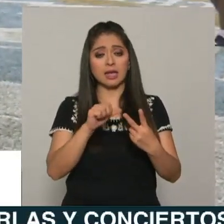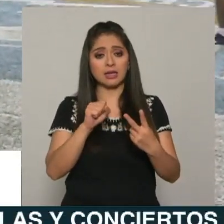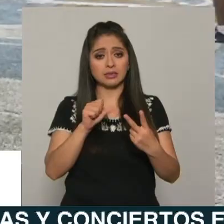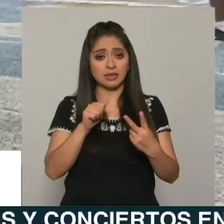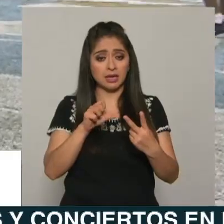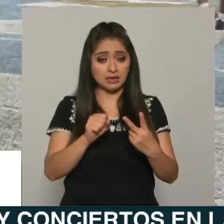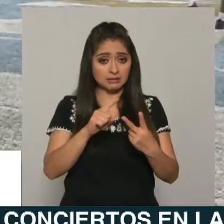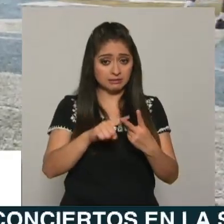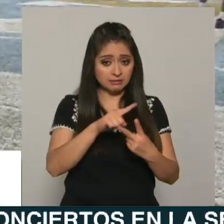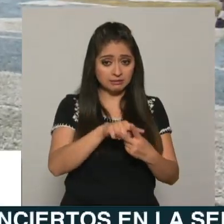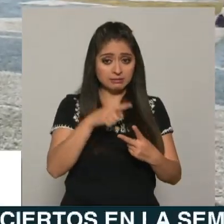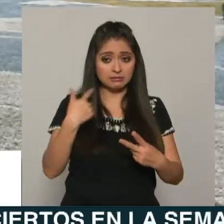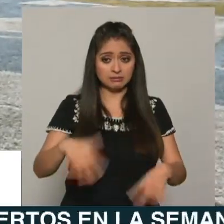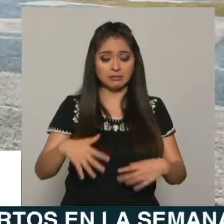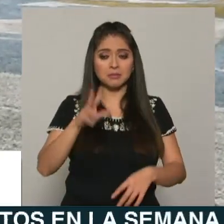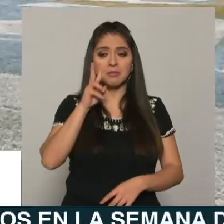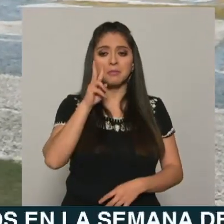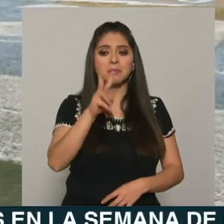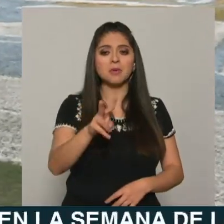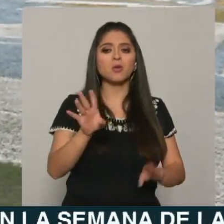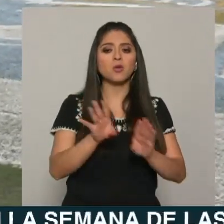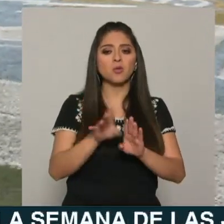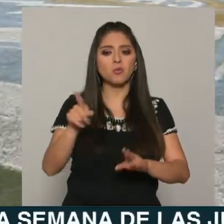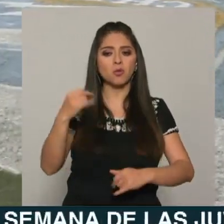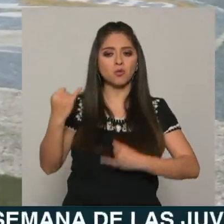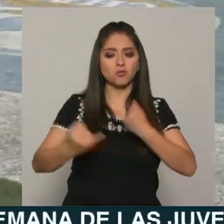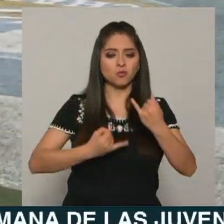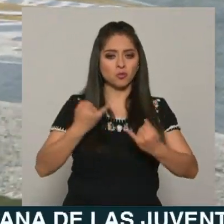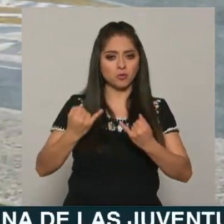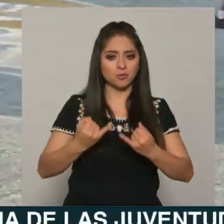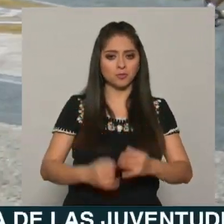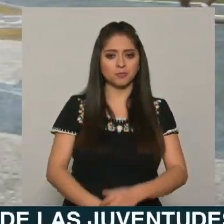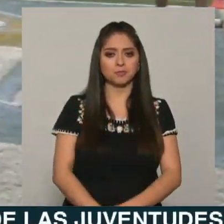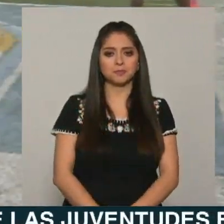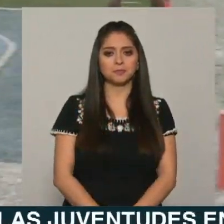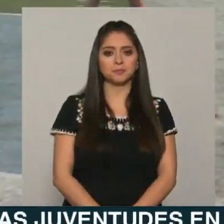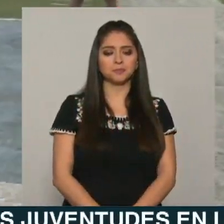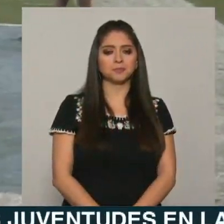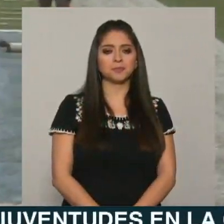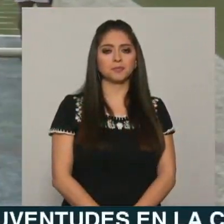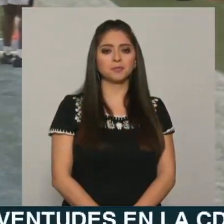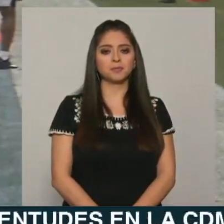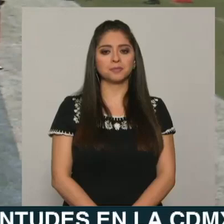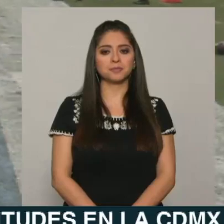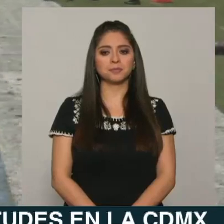los anfitriones. Así es como se vivió este gran encuentro.